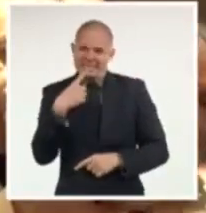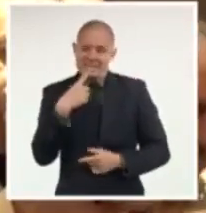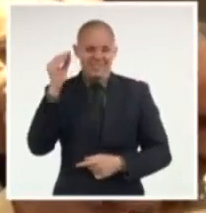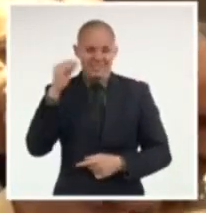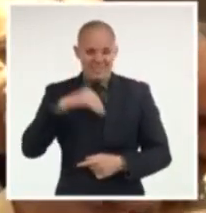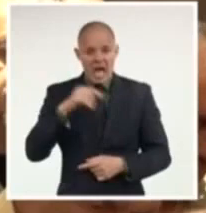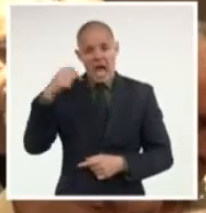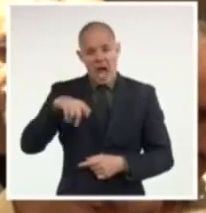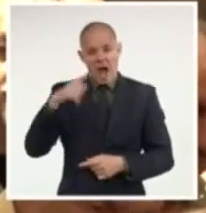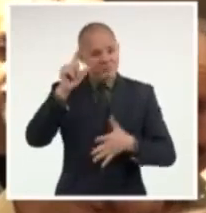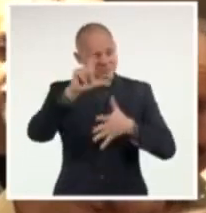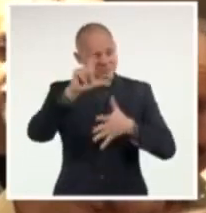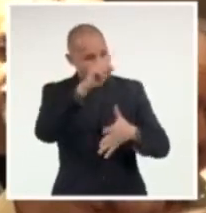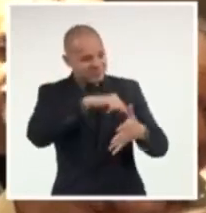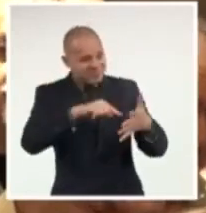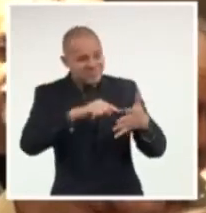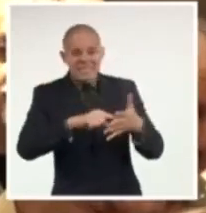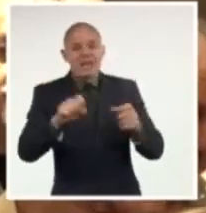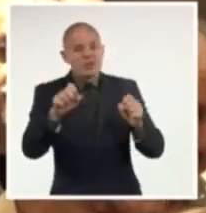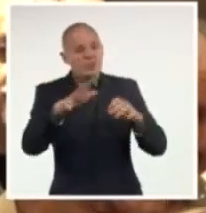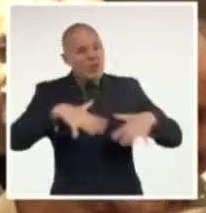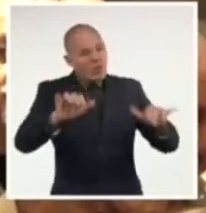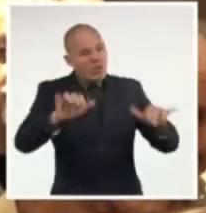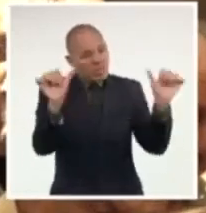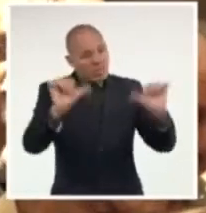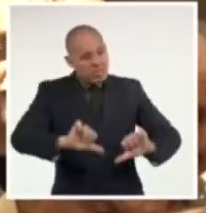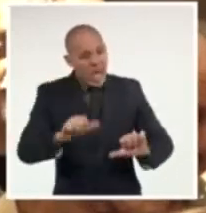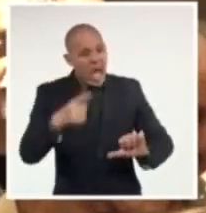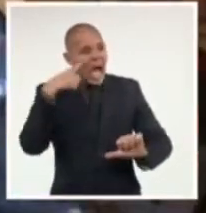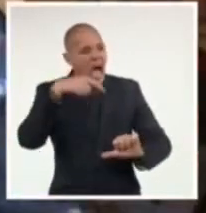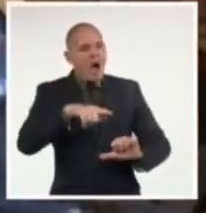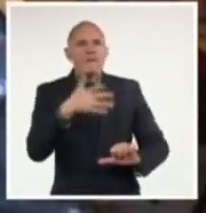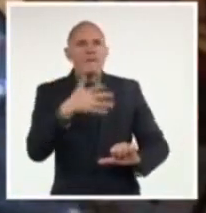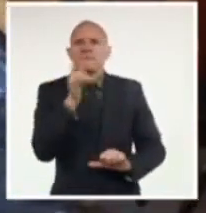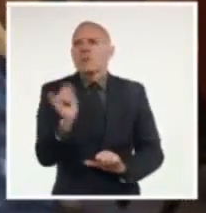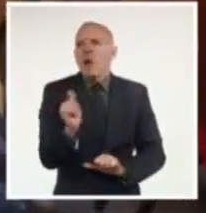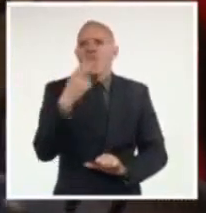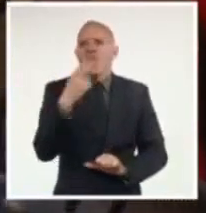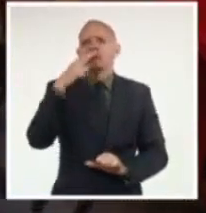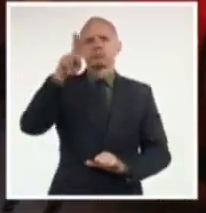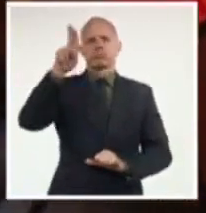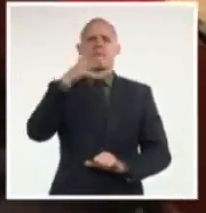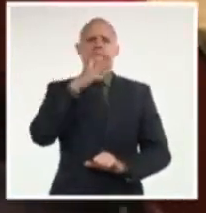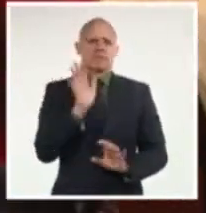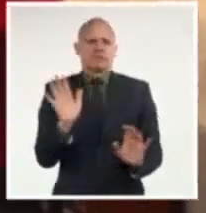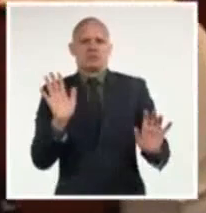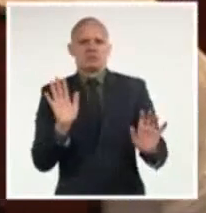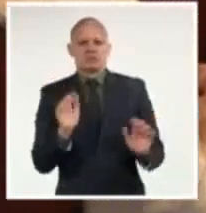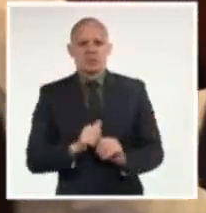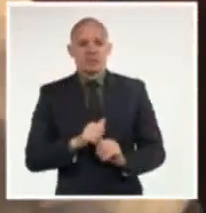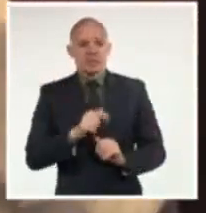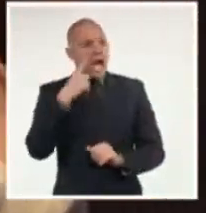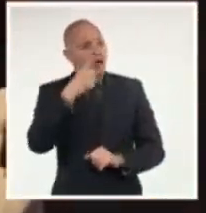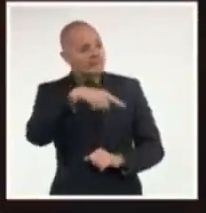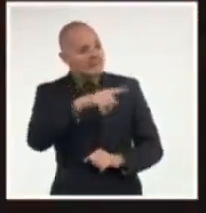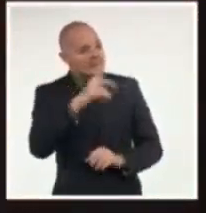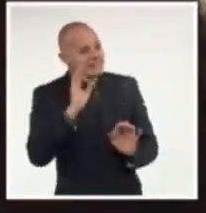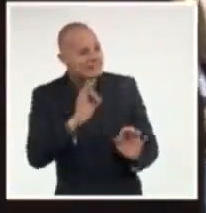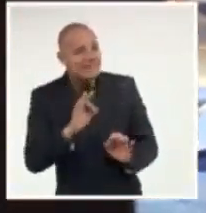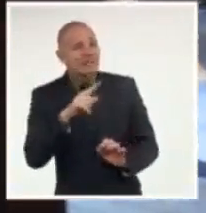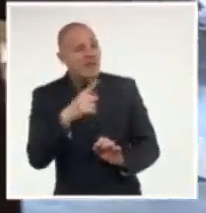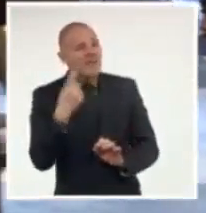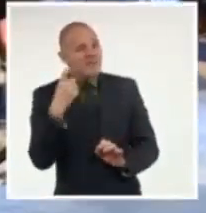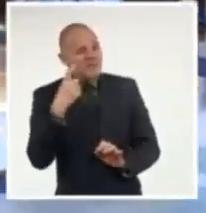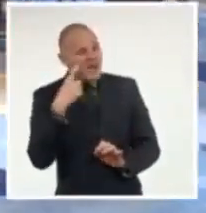la situación en América Latina, donde está surgiendo un nuevo tipo de fascismo que genera incluso apoyos populares, un fenómeno que debe ser objeto de